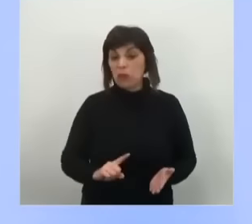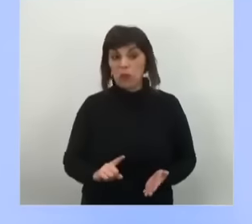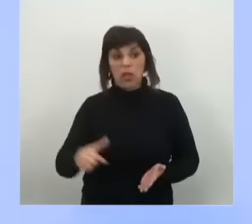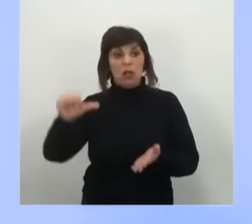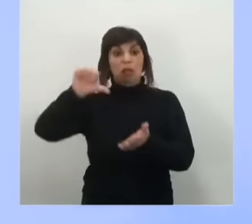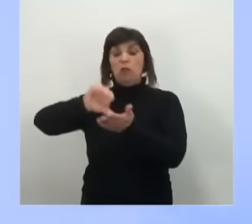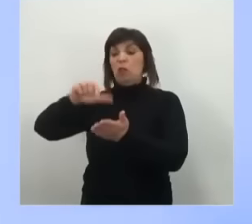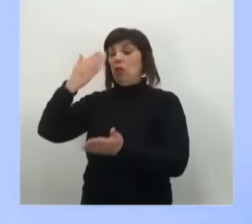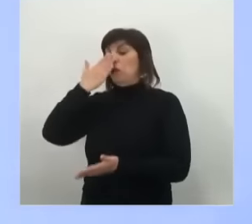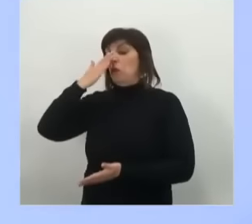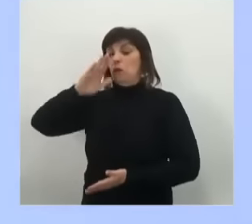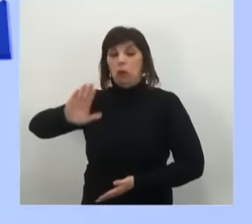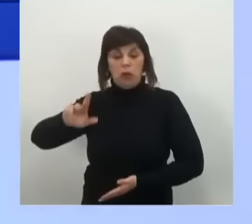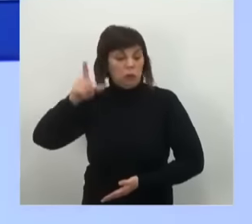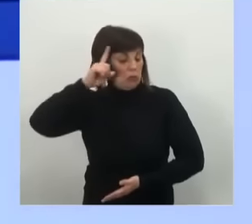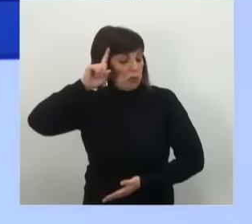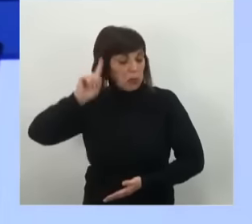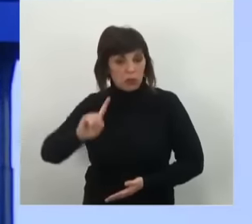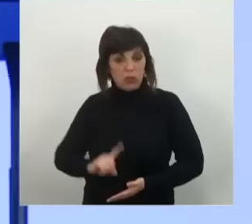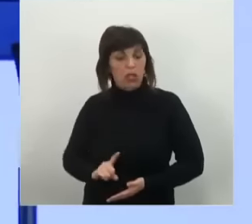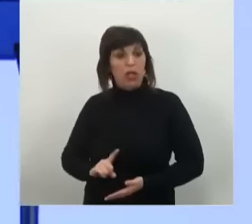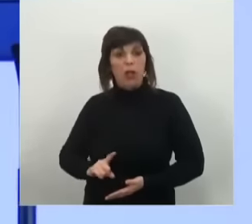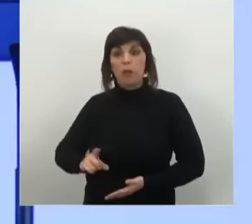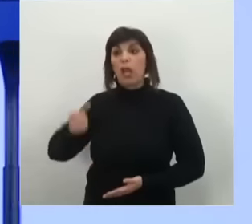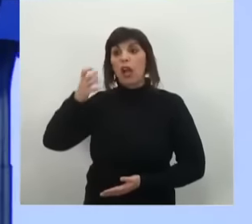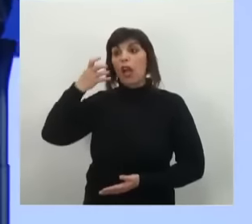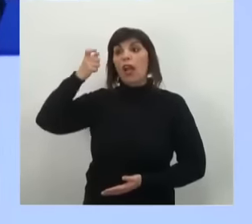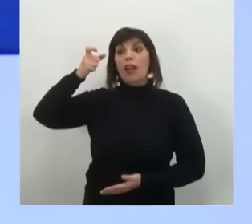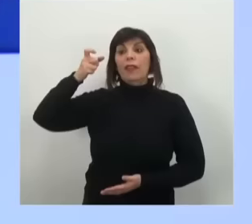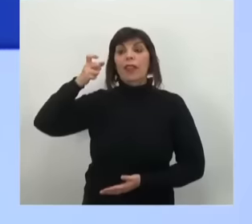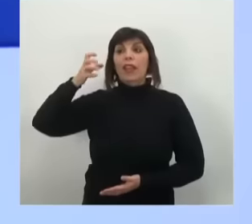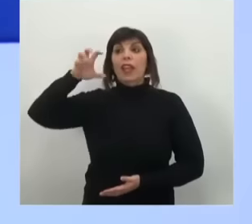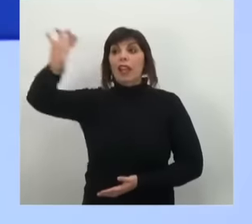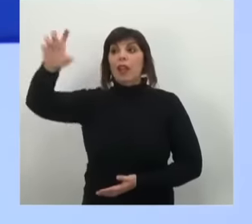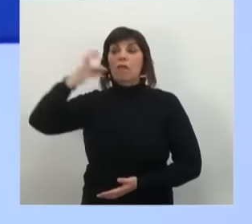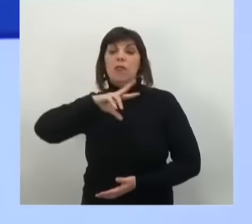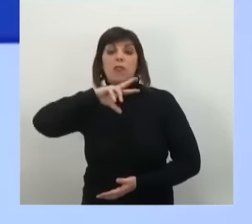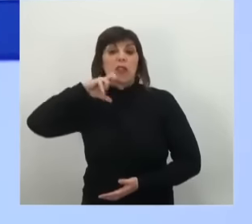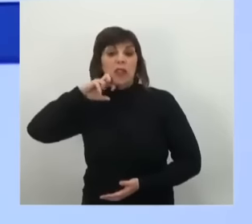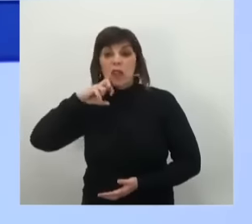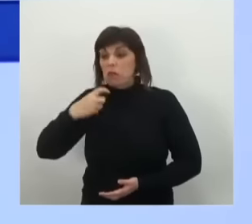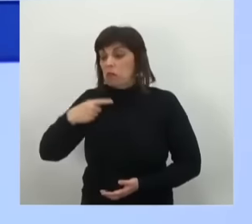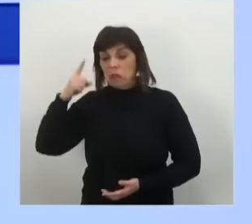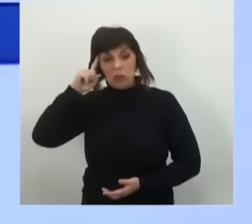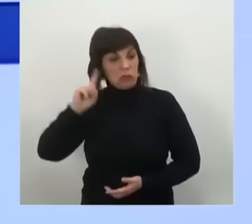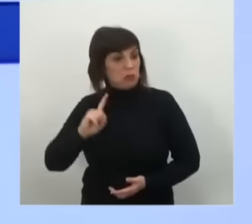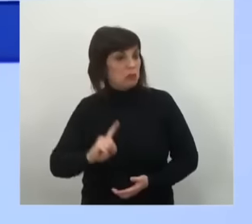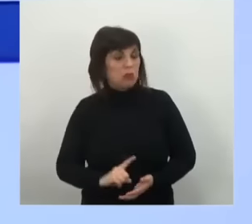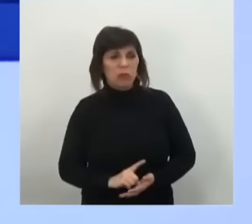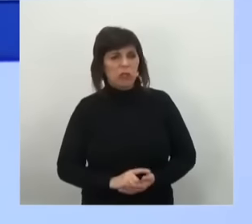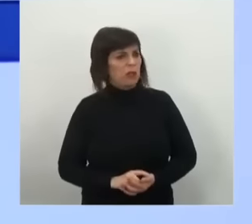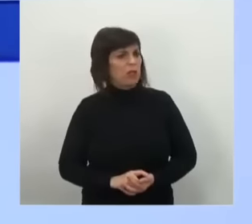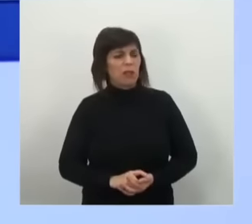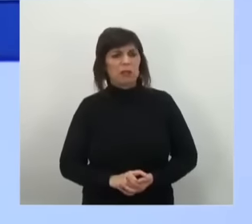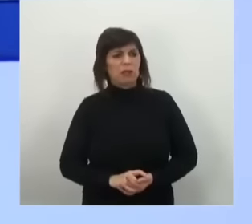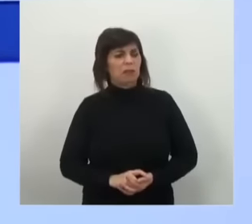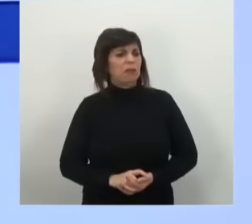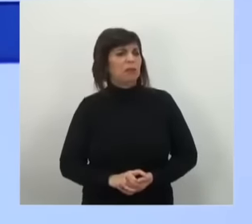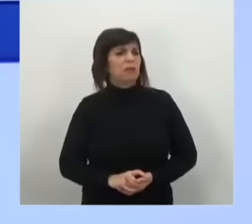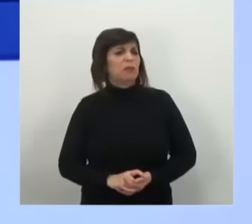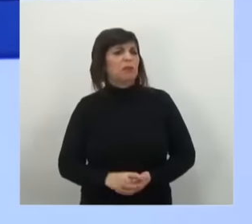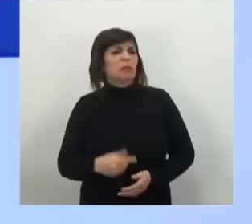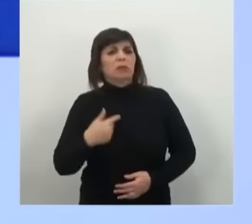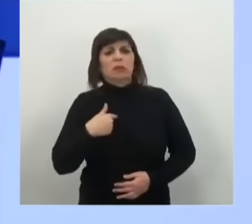ni nada Cuando nosotros nos convertimos y yo os confieso una cosa nunca nunca en mi mente me vino